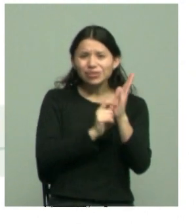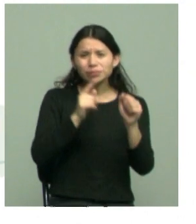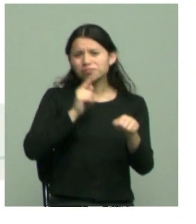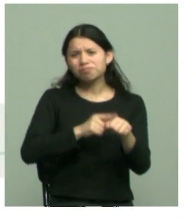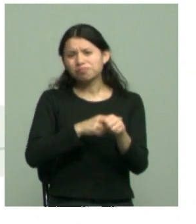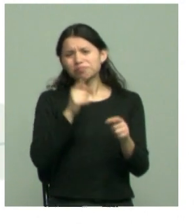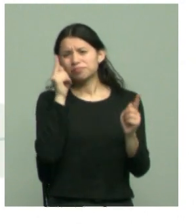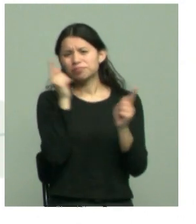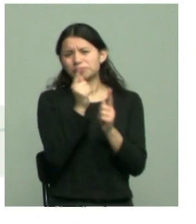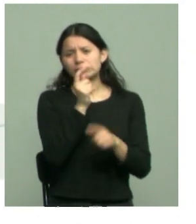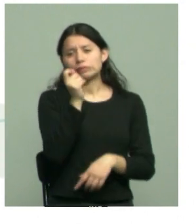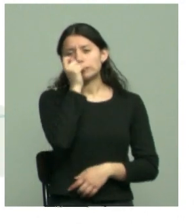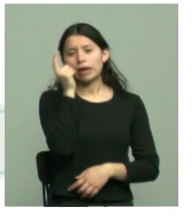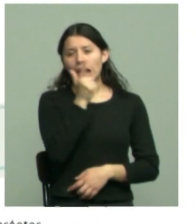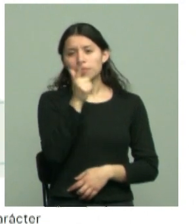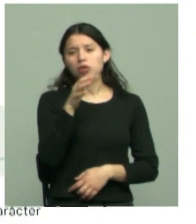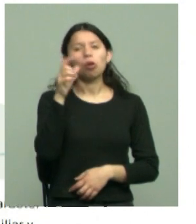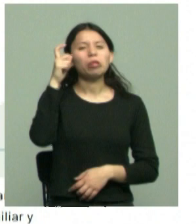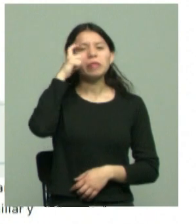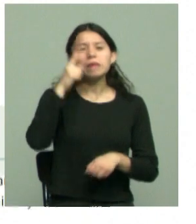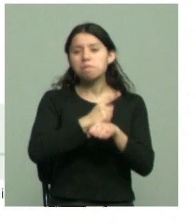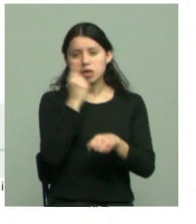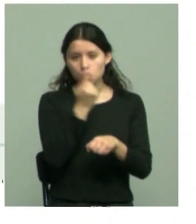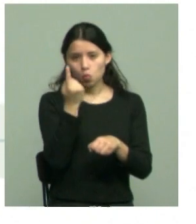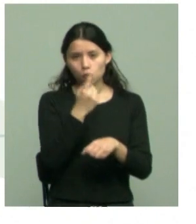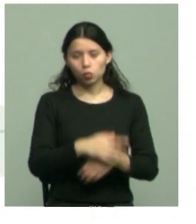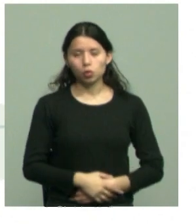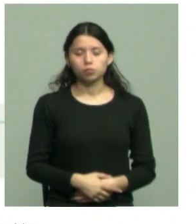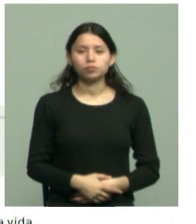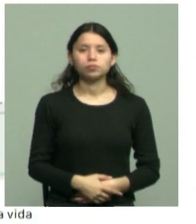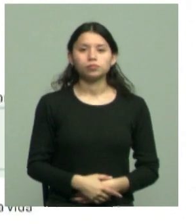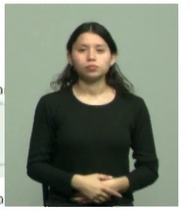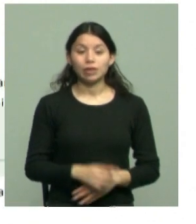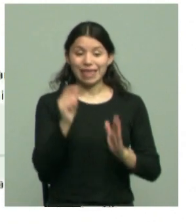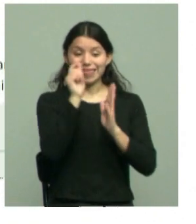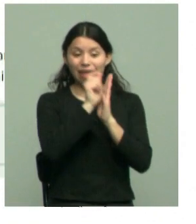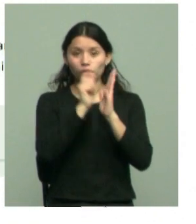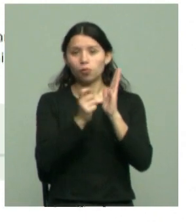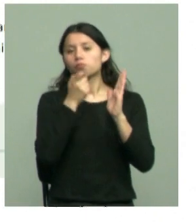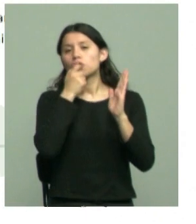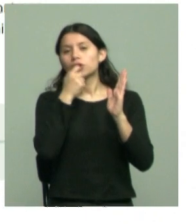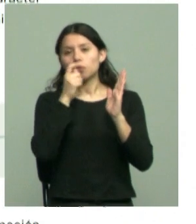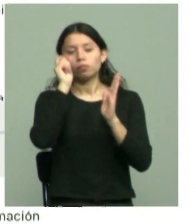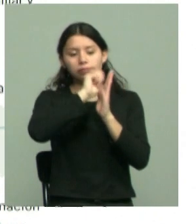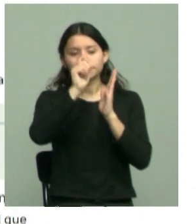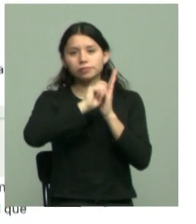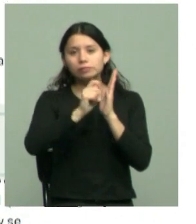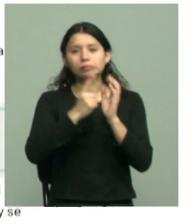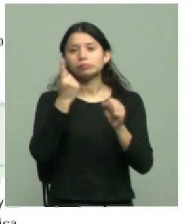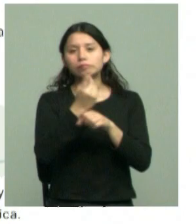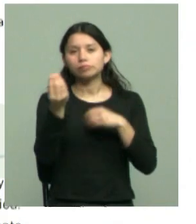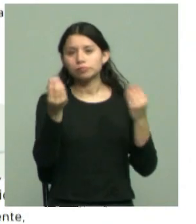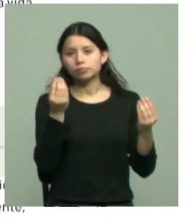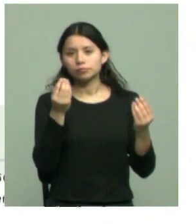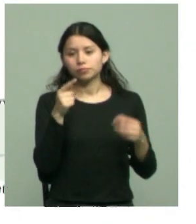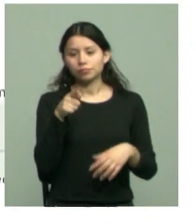cualquier dispositivo tecnológico. Y entre los datos que van a ir, los primeros datos que se van a ir recabando van a ser aproximadamente a los